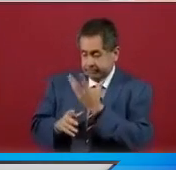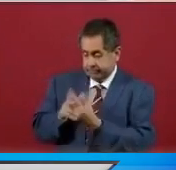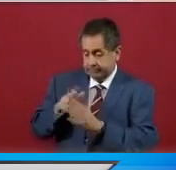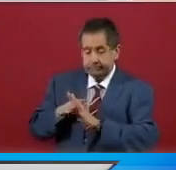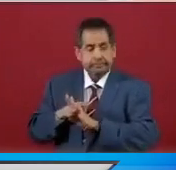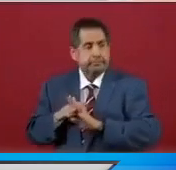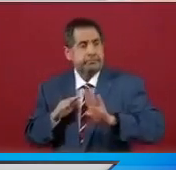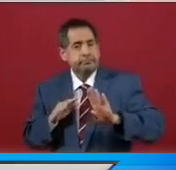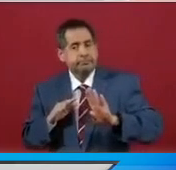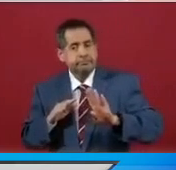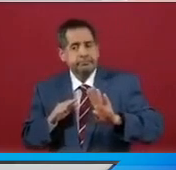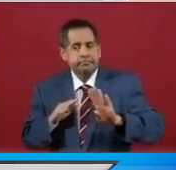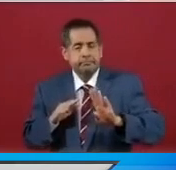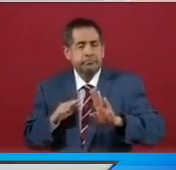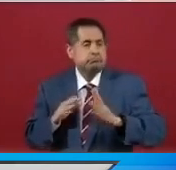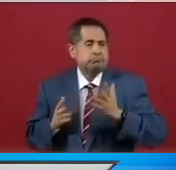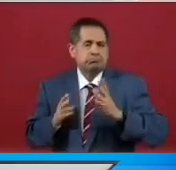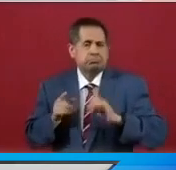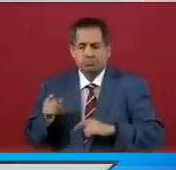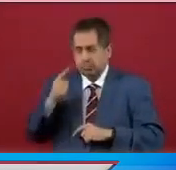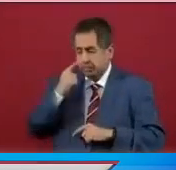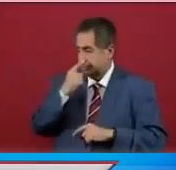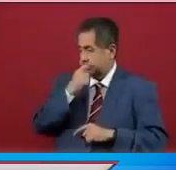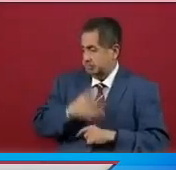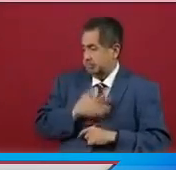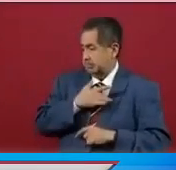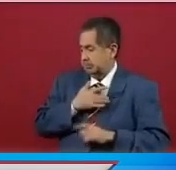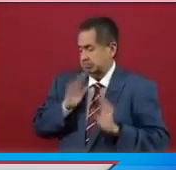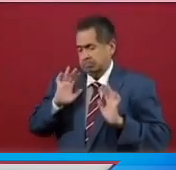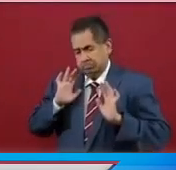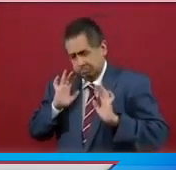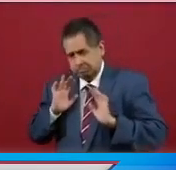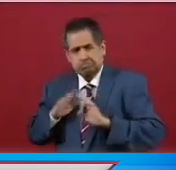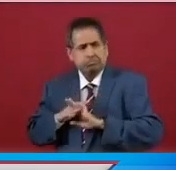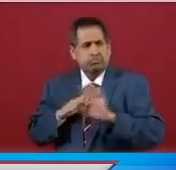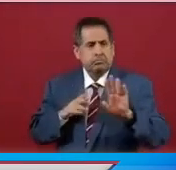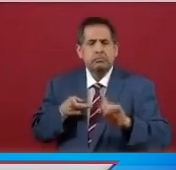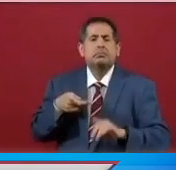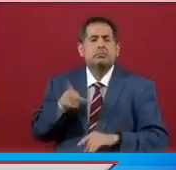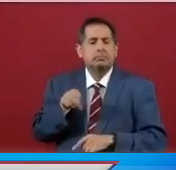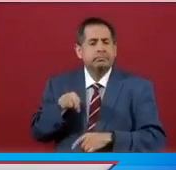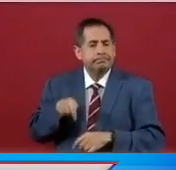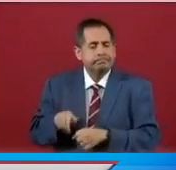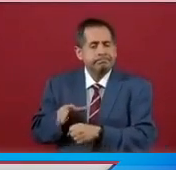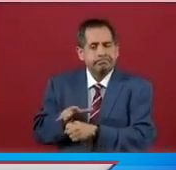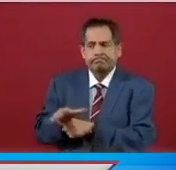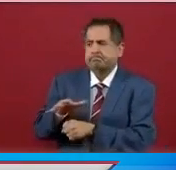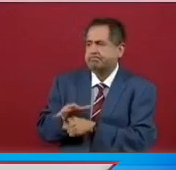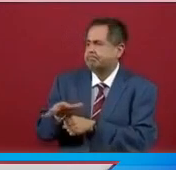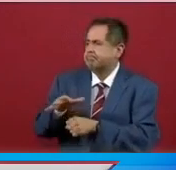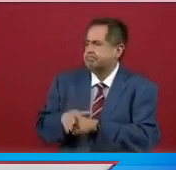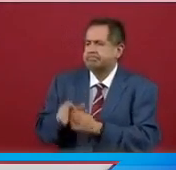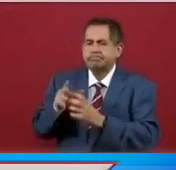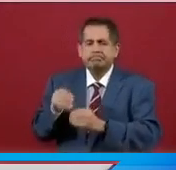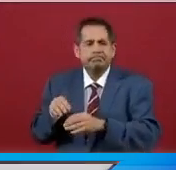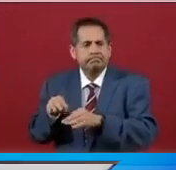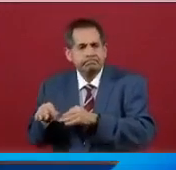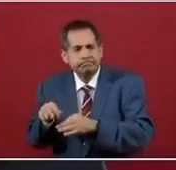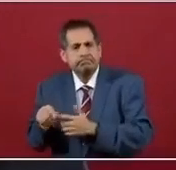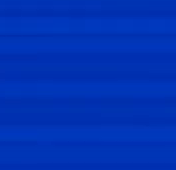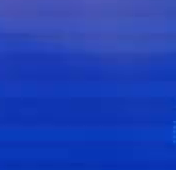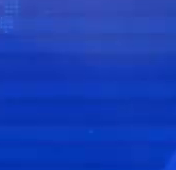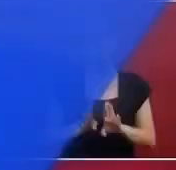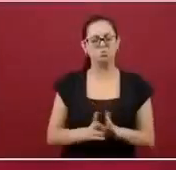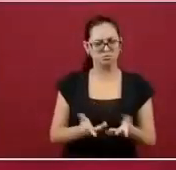Constitución, que podría ser contraria a la postura de los Estados Unidos, y ellos han actuado con respeto a esta resolución adoptada por el Gobierno de